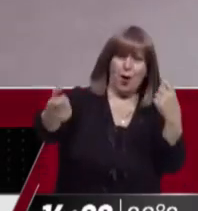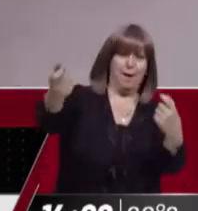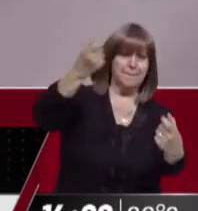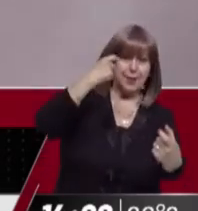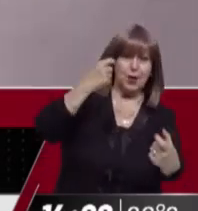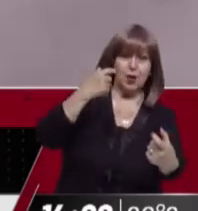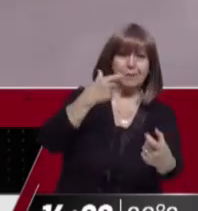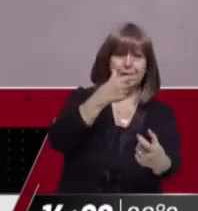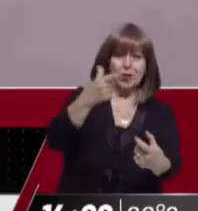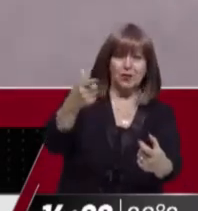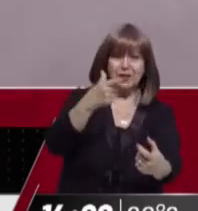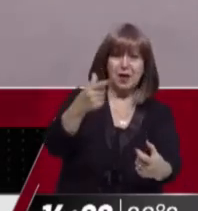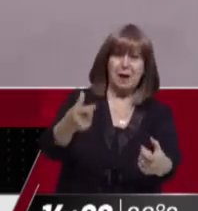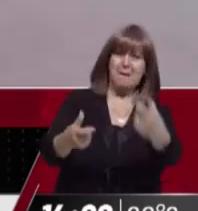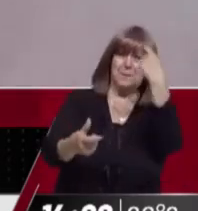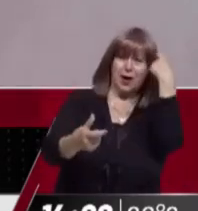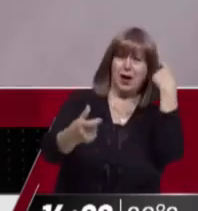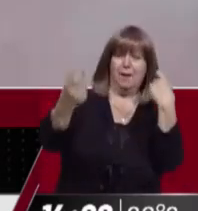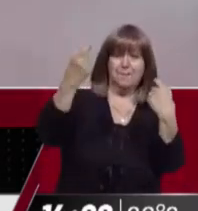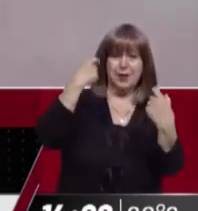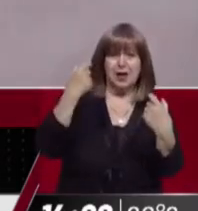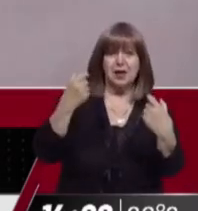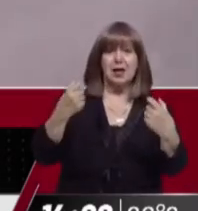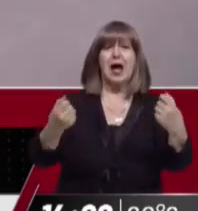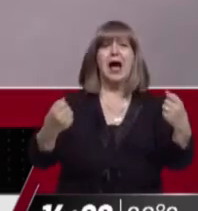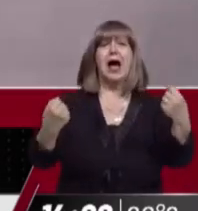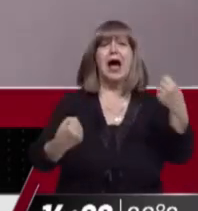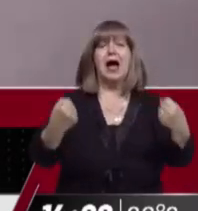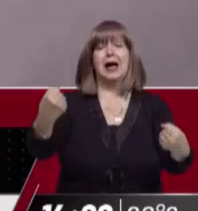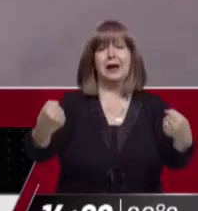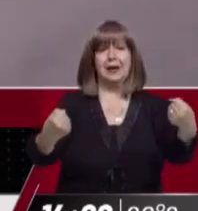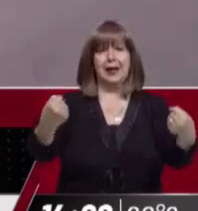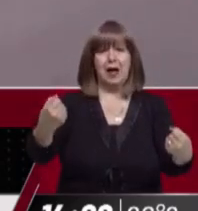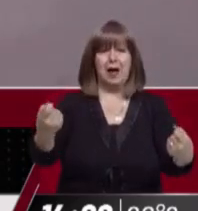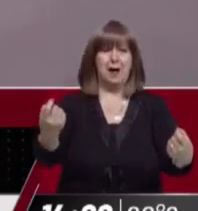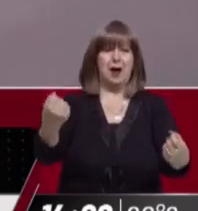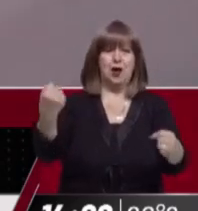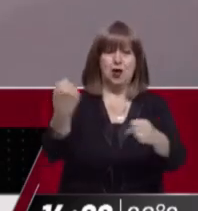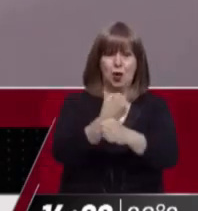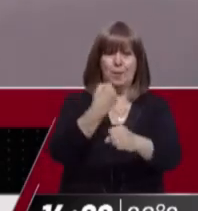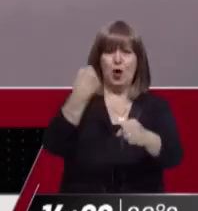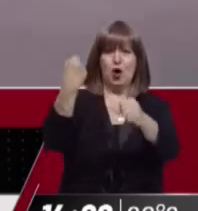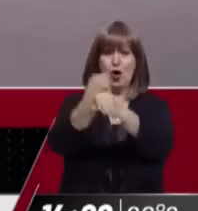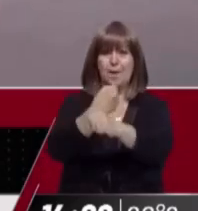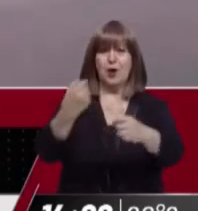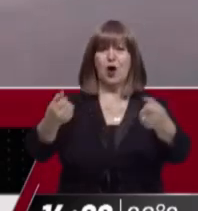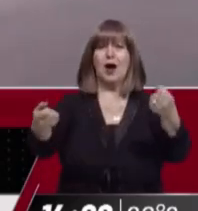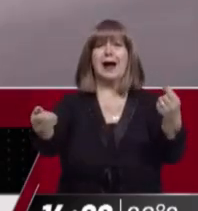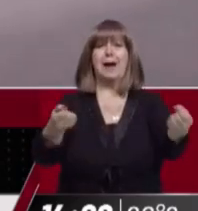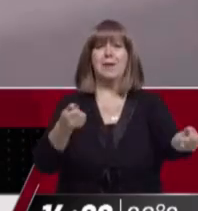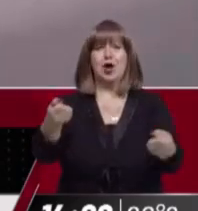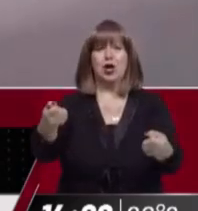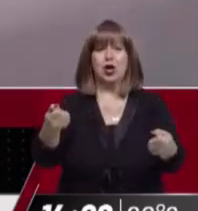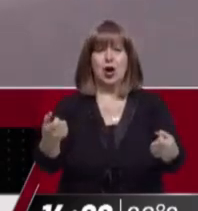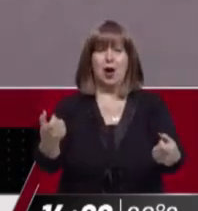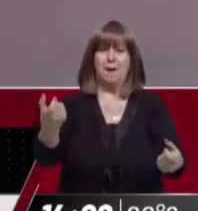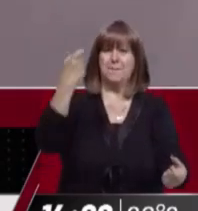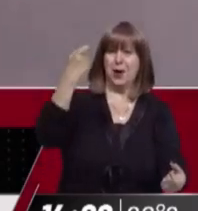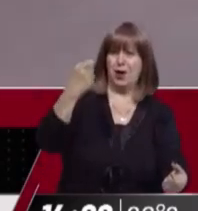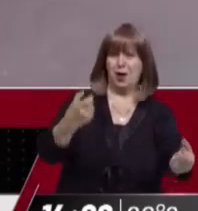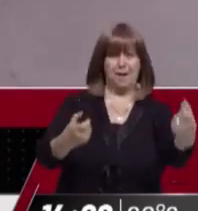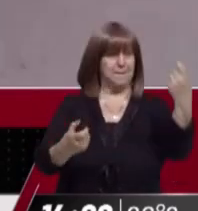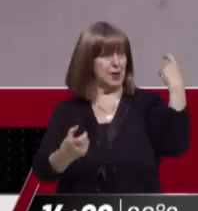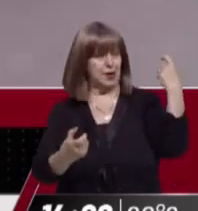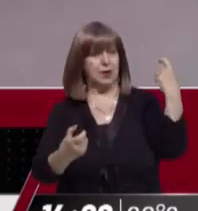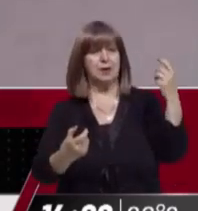están viendo en el... ¿Cuáles son los daños que tenemos? Los costados del móvil, bueno, que son las partes más visibles, que son donde pegaron las piedras. Claro,